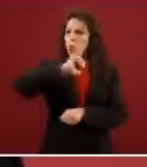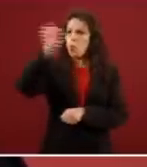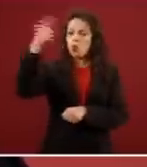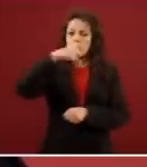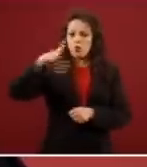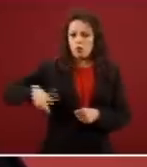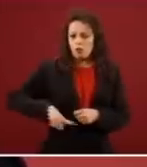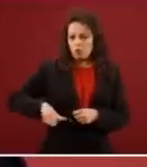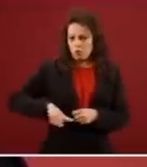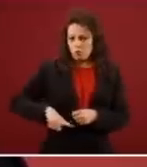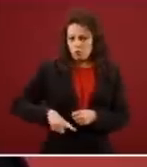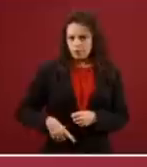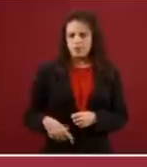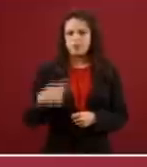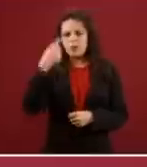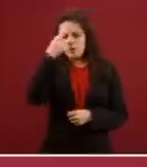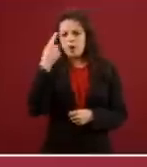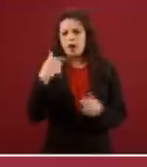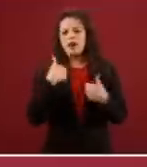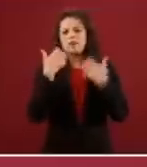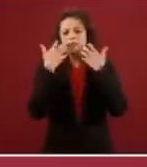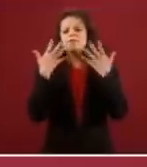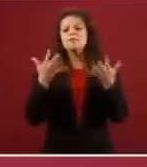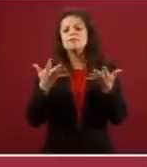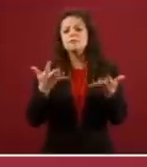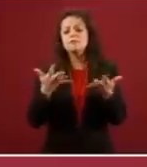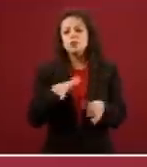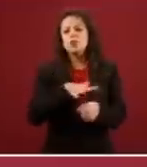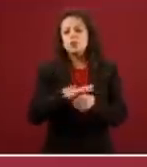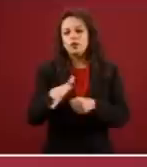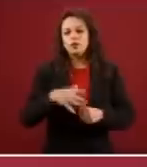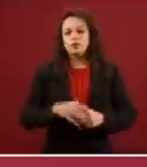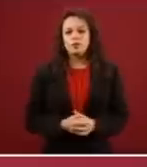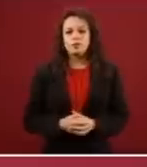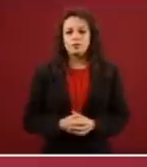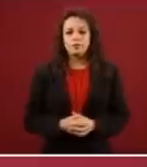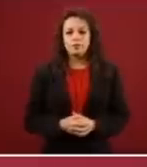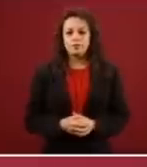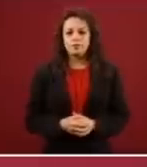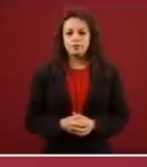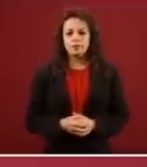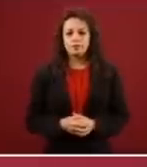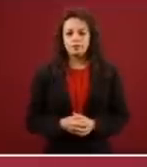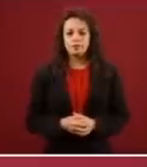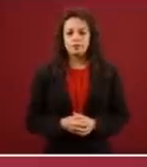queremos? Sí. Que nos paguen